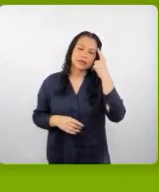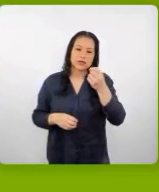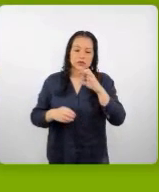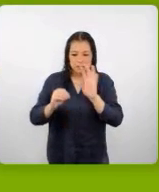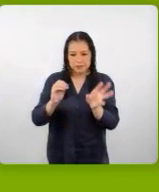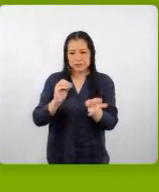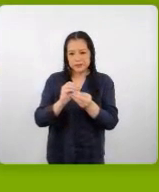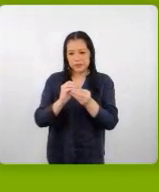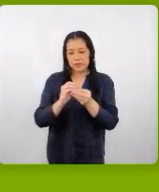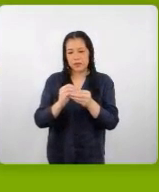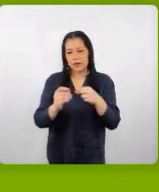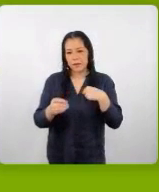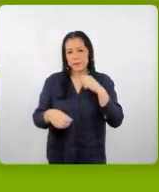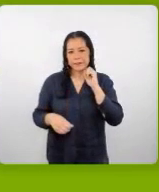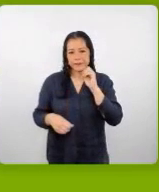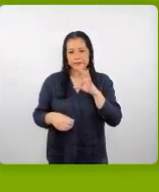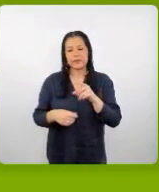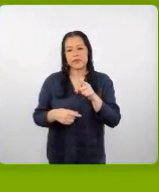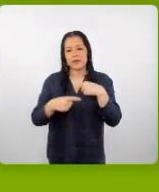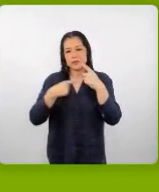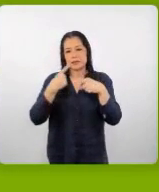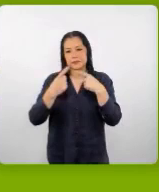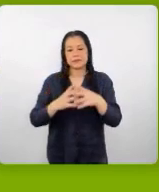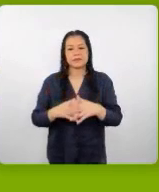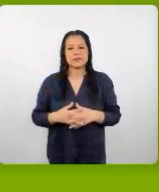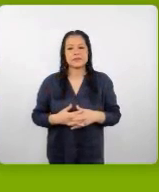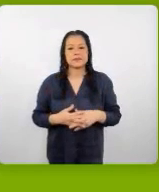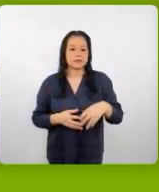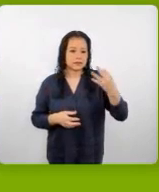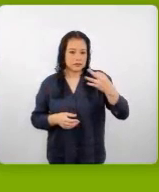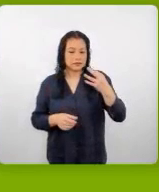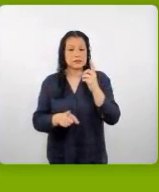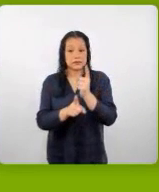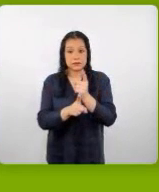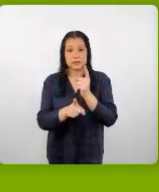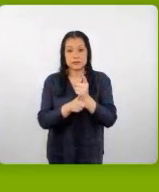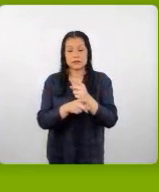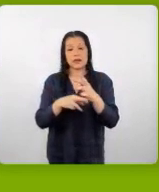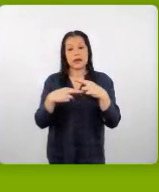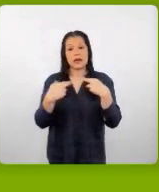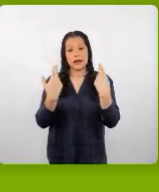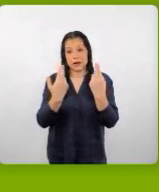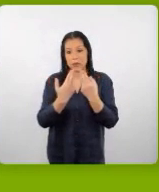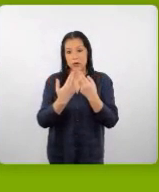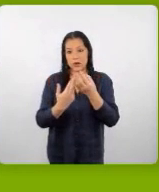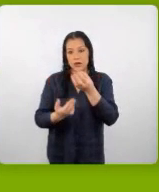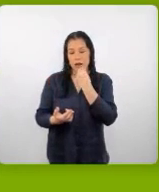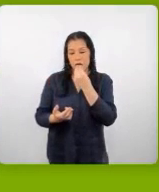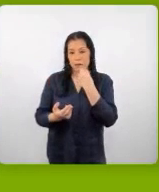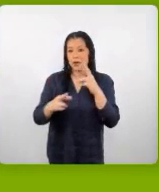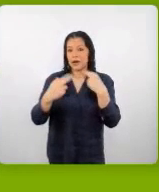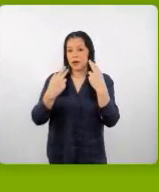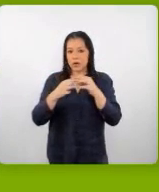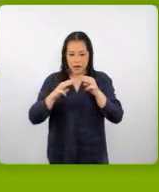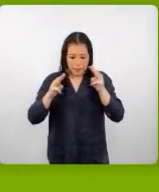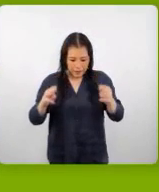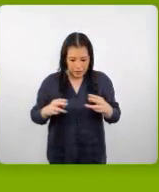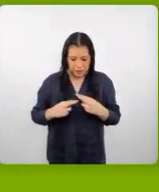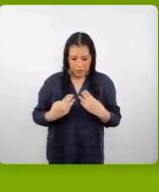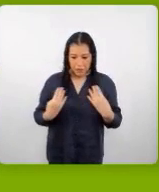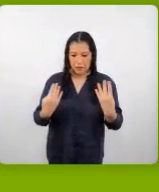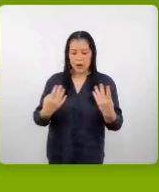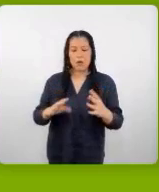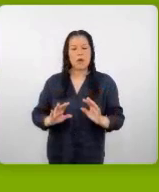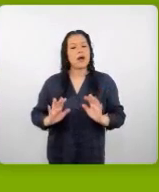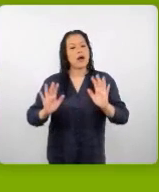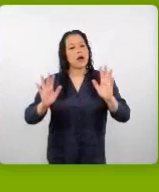complementar lo que acabas de comentar, sí, efectivamente las reuniones sobre la comida y las reuniones sobre la mesa llegan a ser hasta